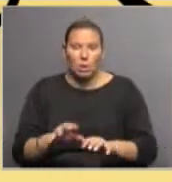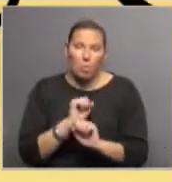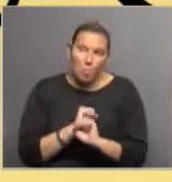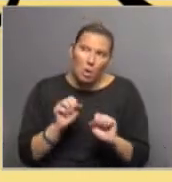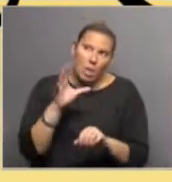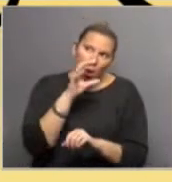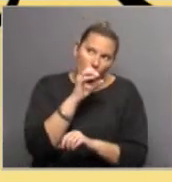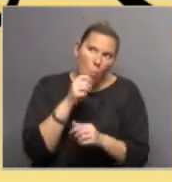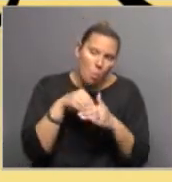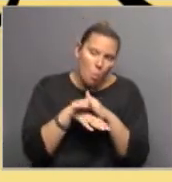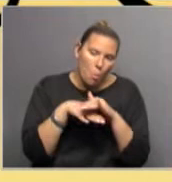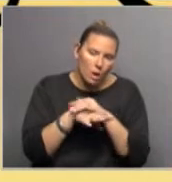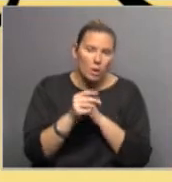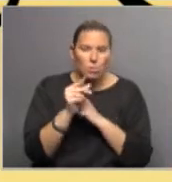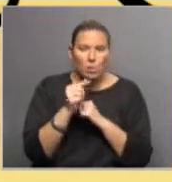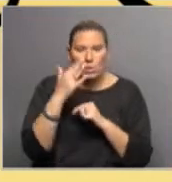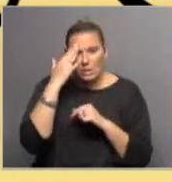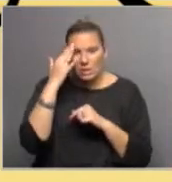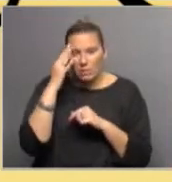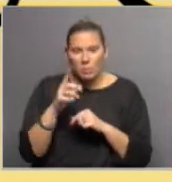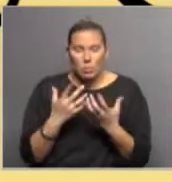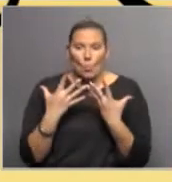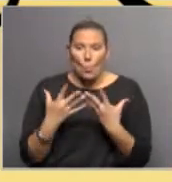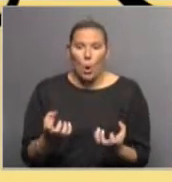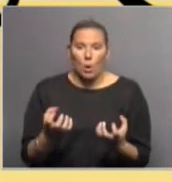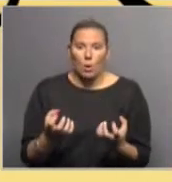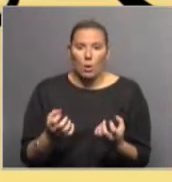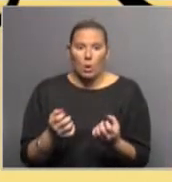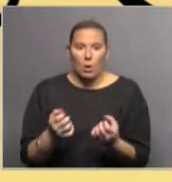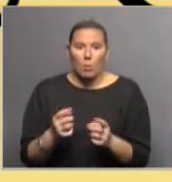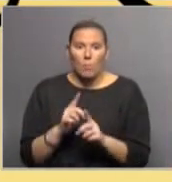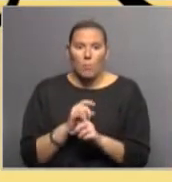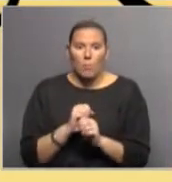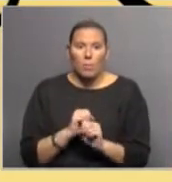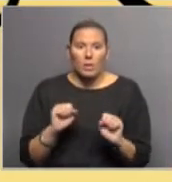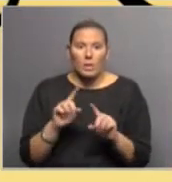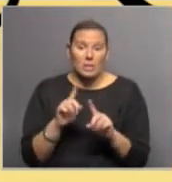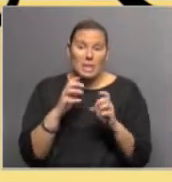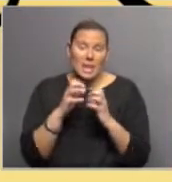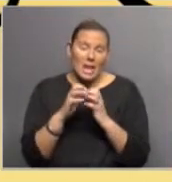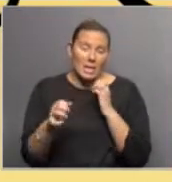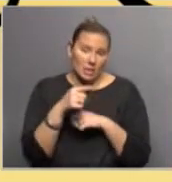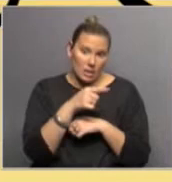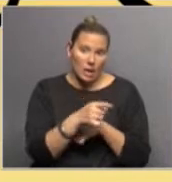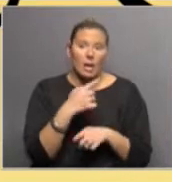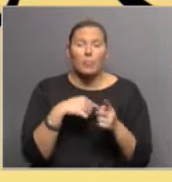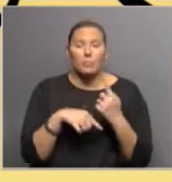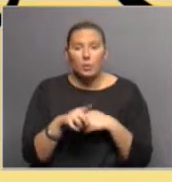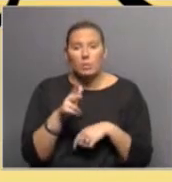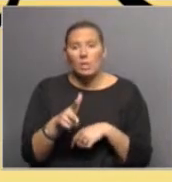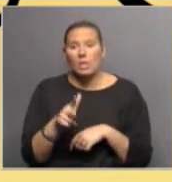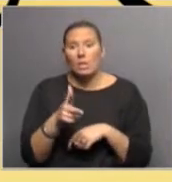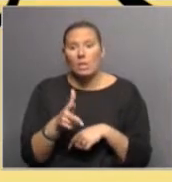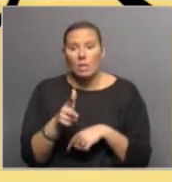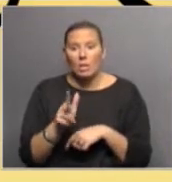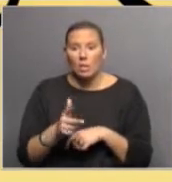almacenamiento. Todos sabemos que cuando hay épocas de seca te puede llegar a quedar también sin esa energía. Entonces lo que permite el hidrógeno es aprovechar